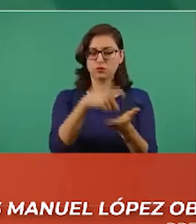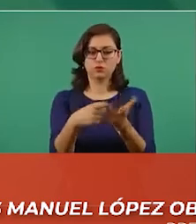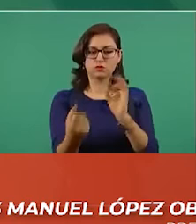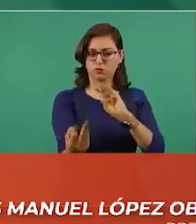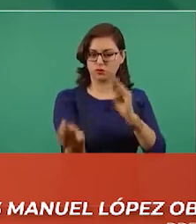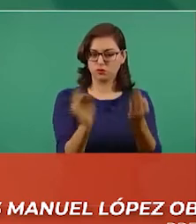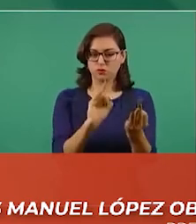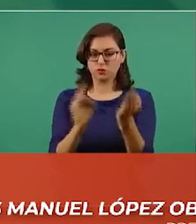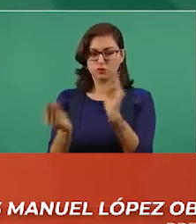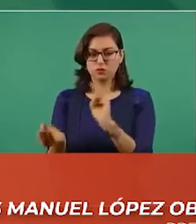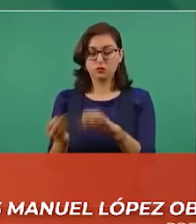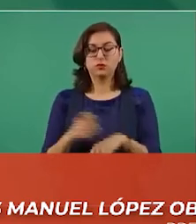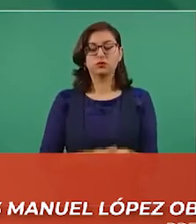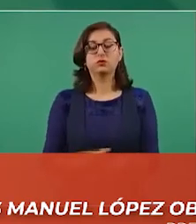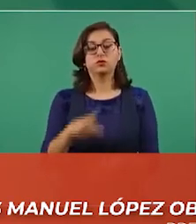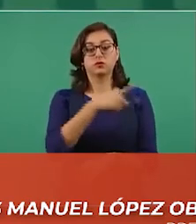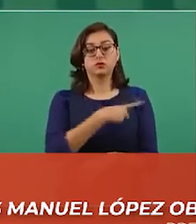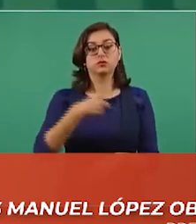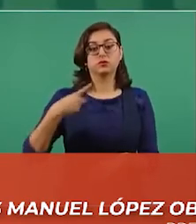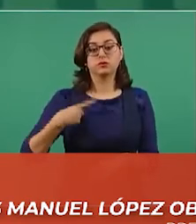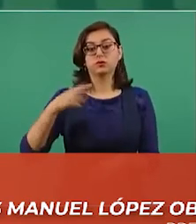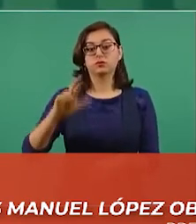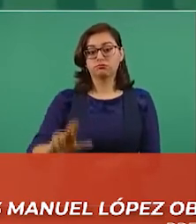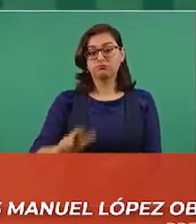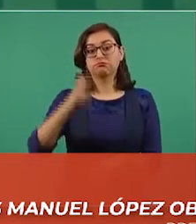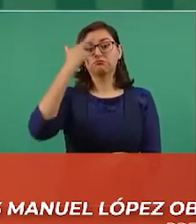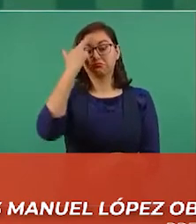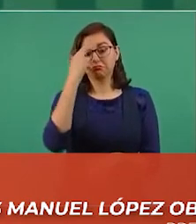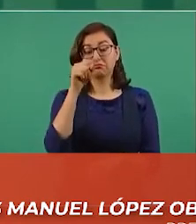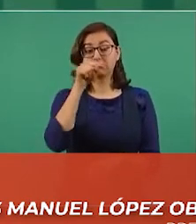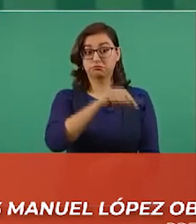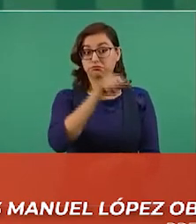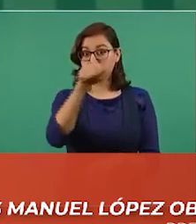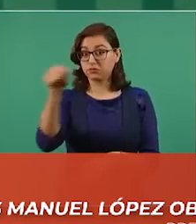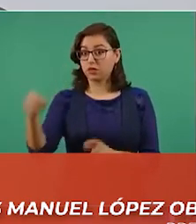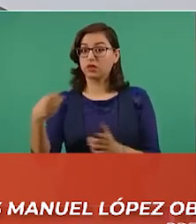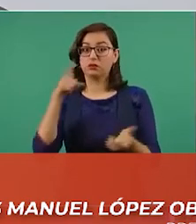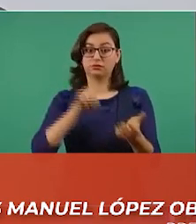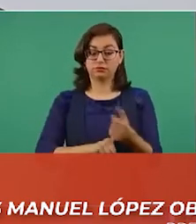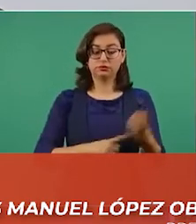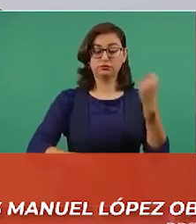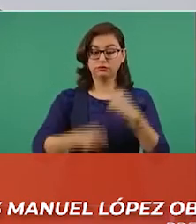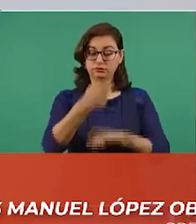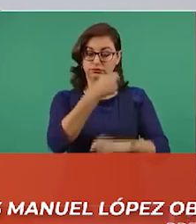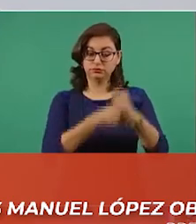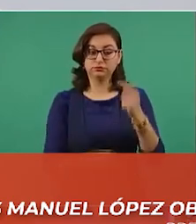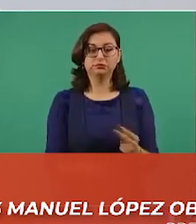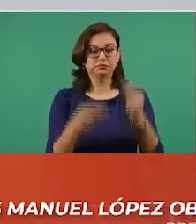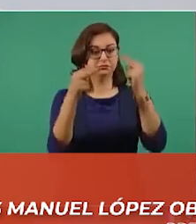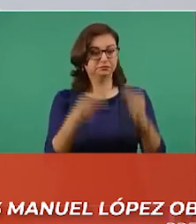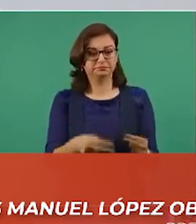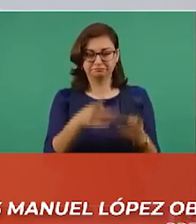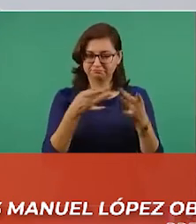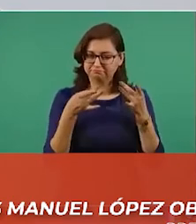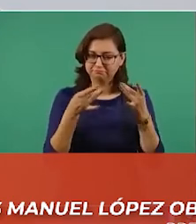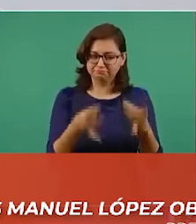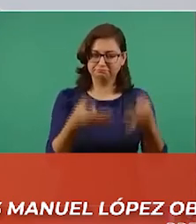Recuerda que su calidez y calidad siguen y seguirán ahí para